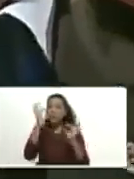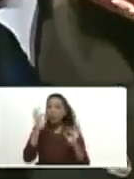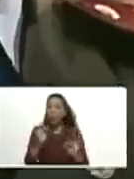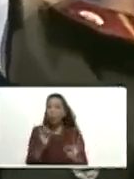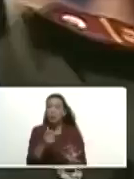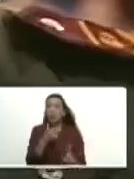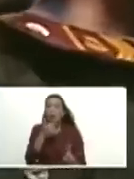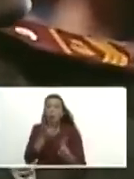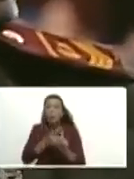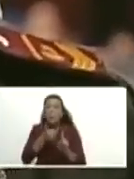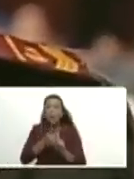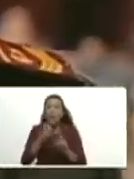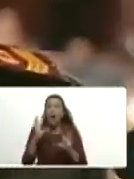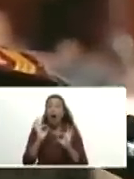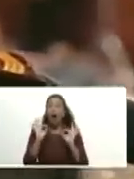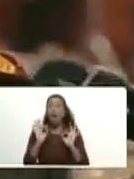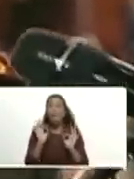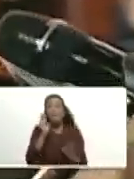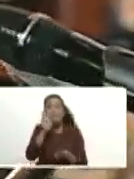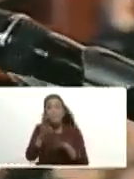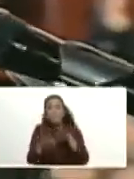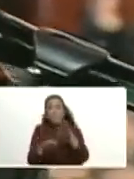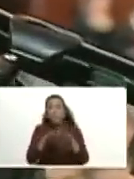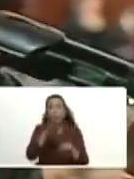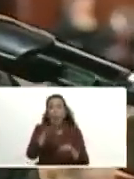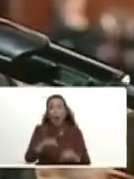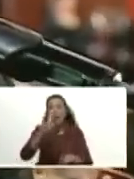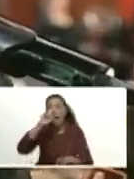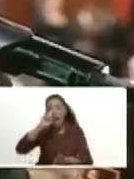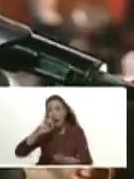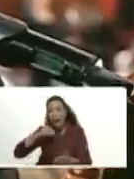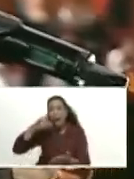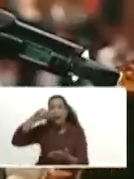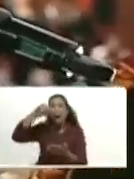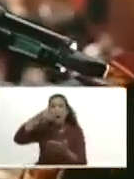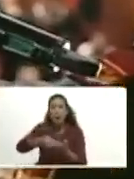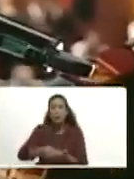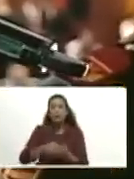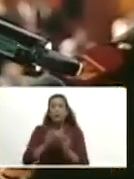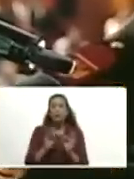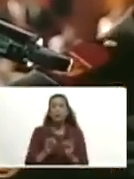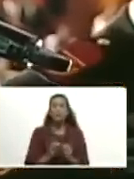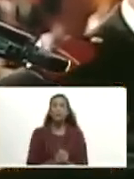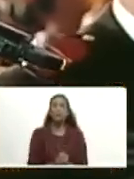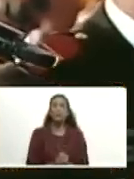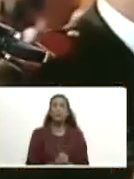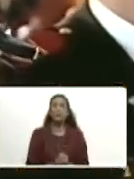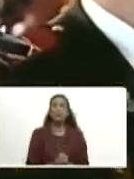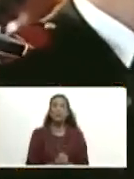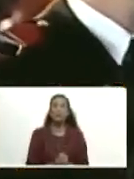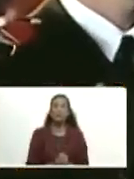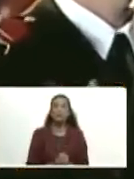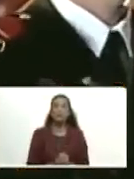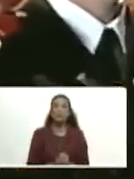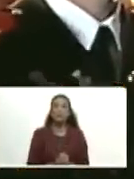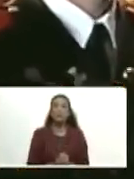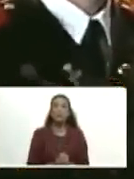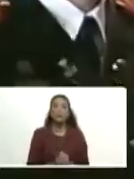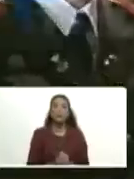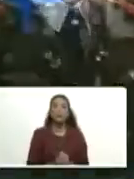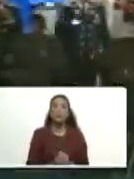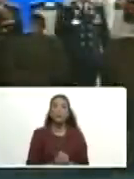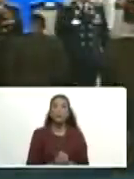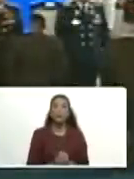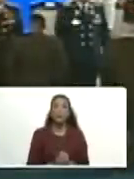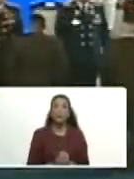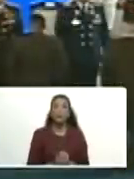resistencia revolucionaria que ha venido paso a paso, año tras año, siendo asumido. ¡Chávez vive! Mi comandante jefe, permiso para retirarme.